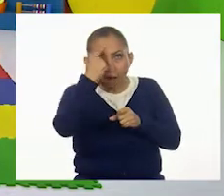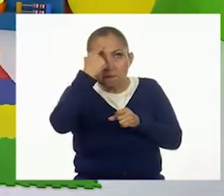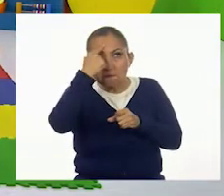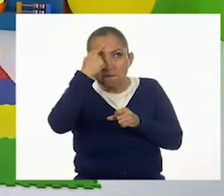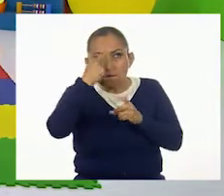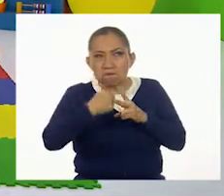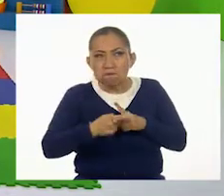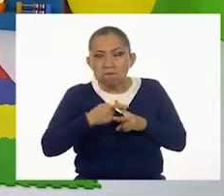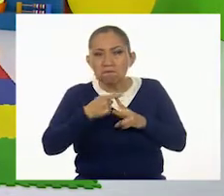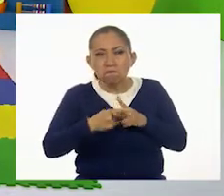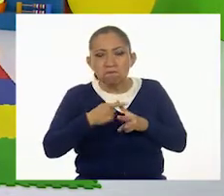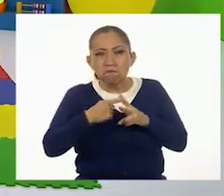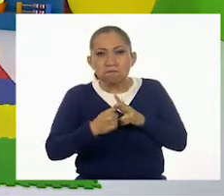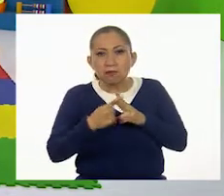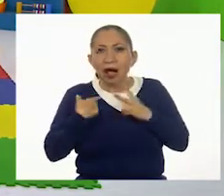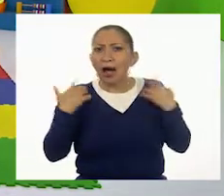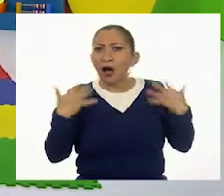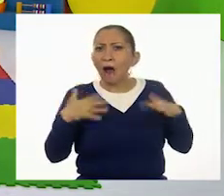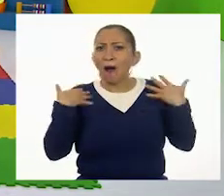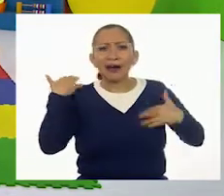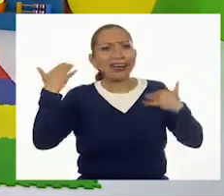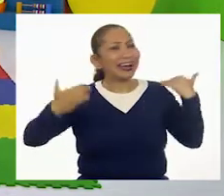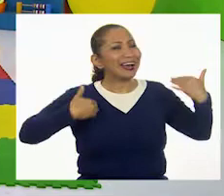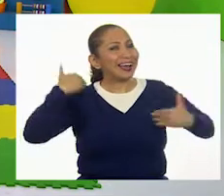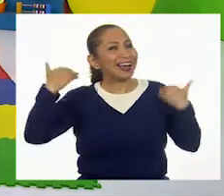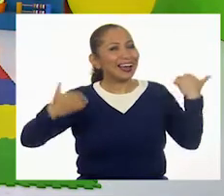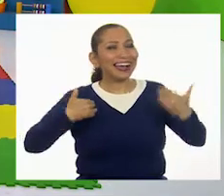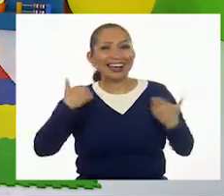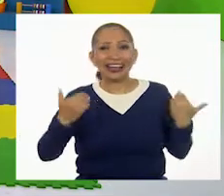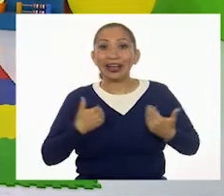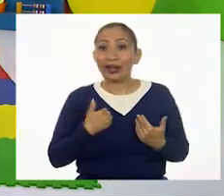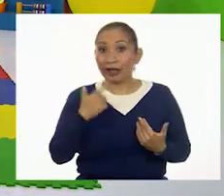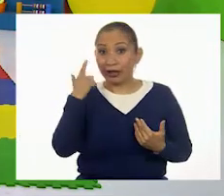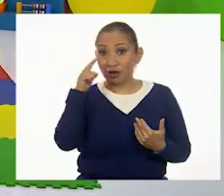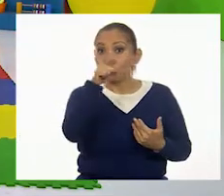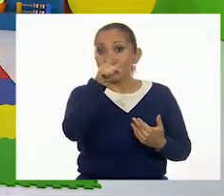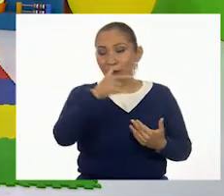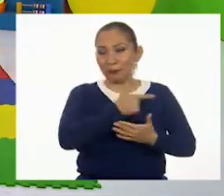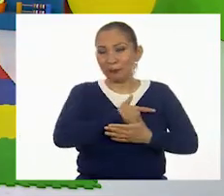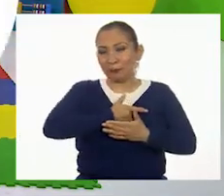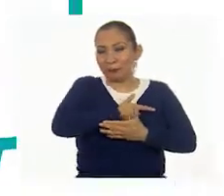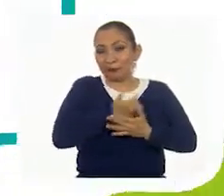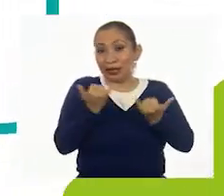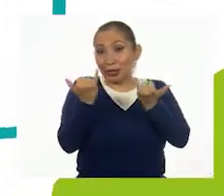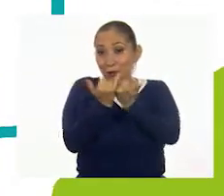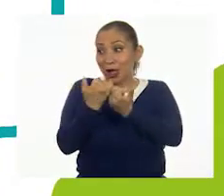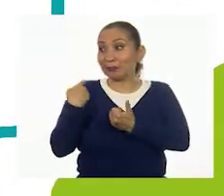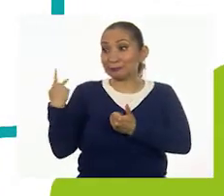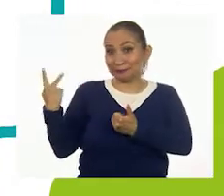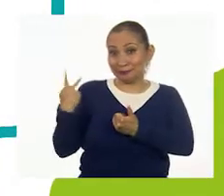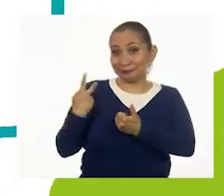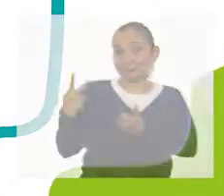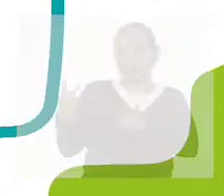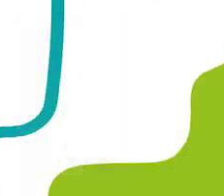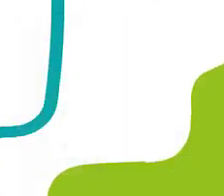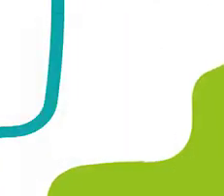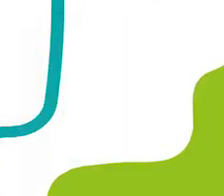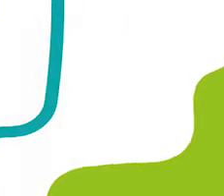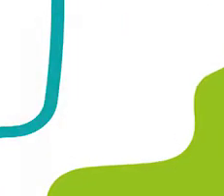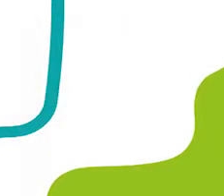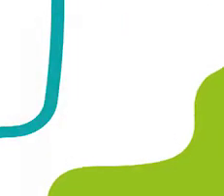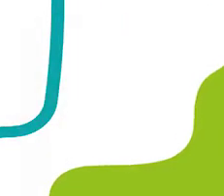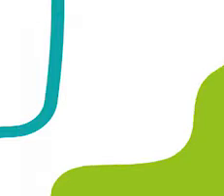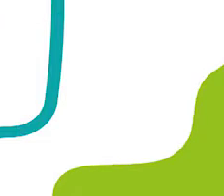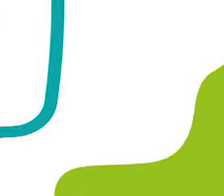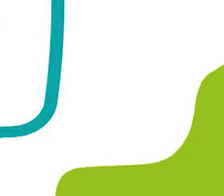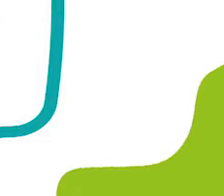pensamiento matemático es de lo más divertido. Ojalá que lo hayan disfrutado tanto como nosotras.